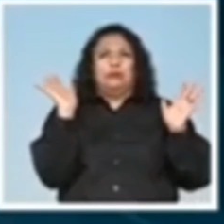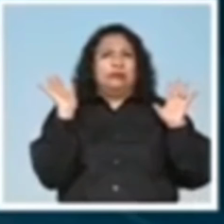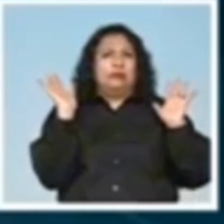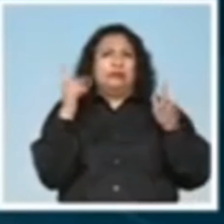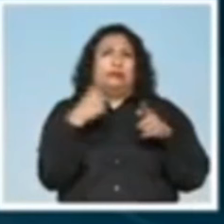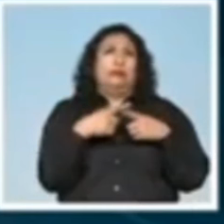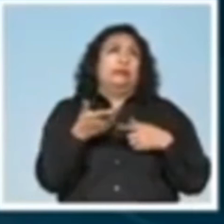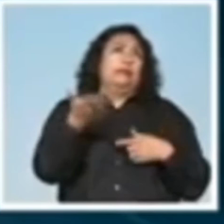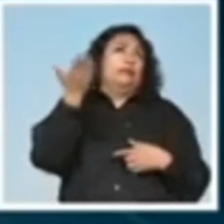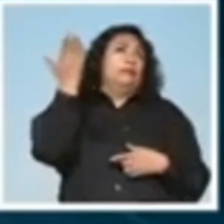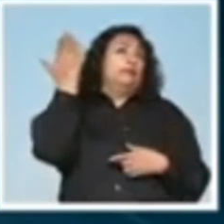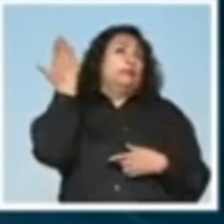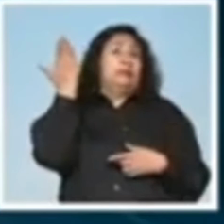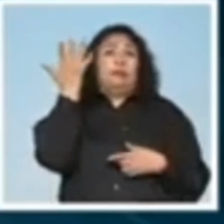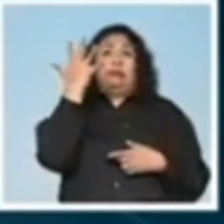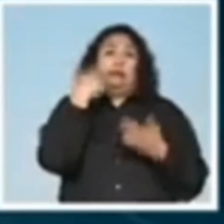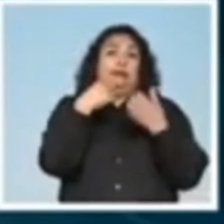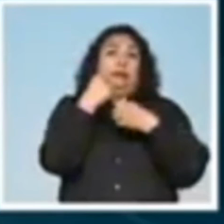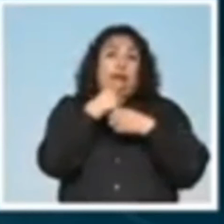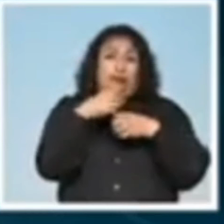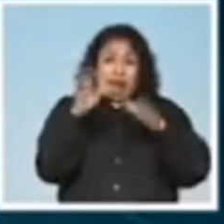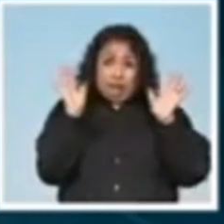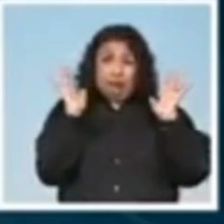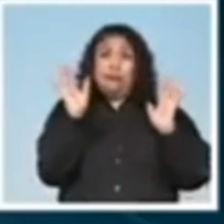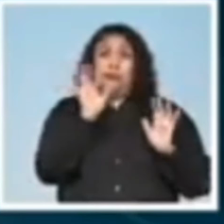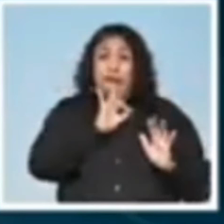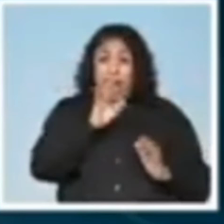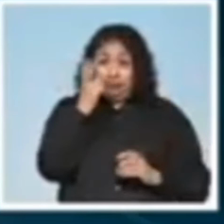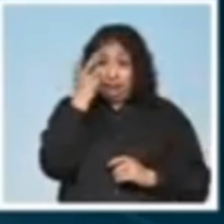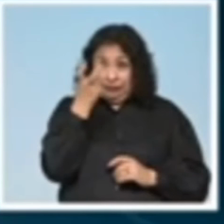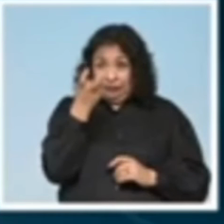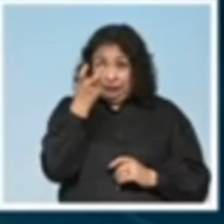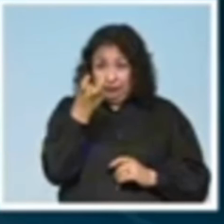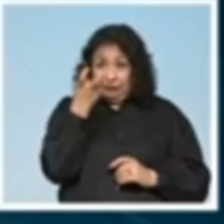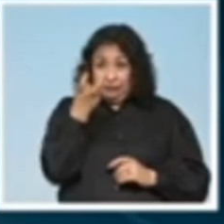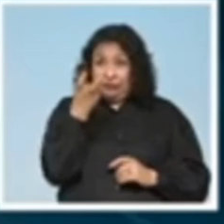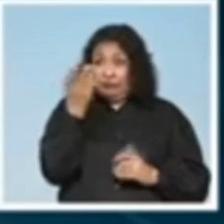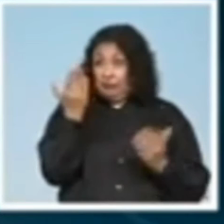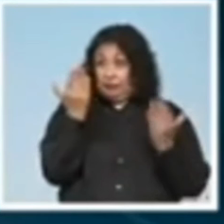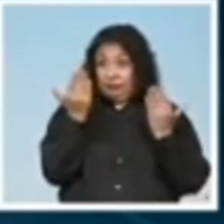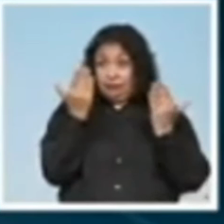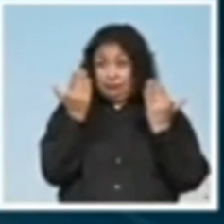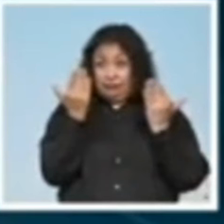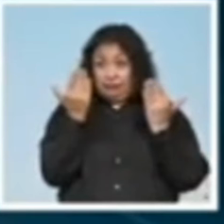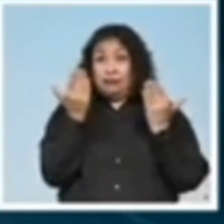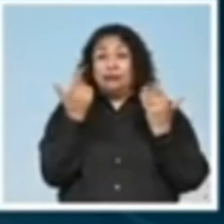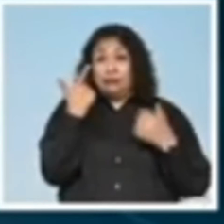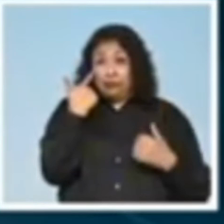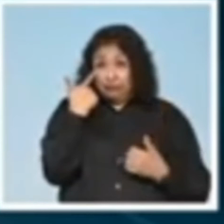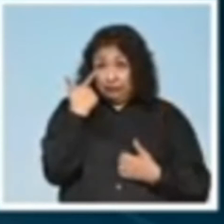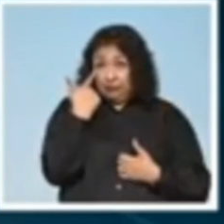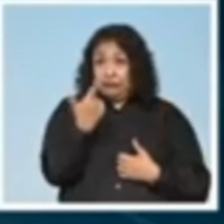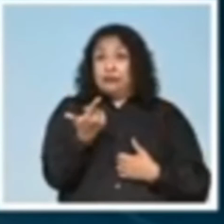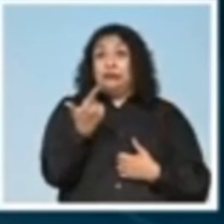de hace menos de 10 años, ¿no? Entonces poder tener esa comparación y ver